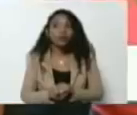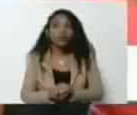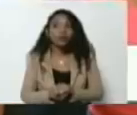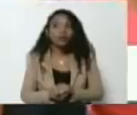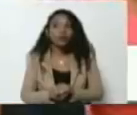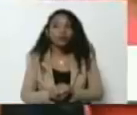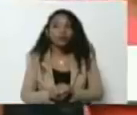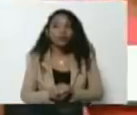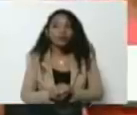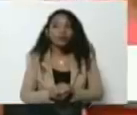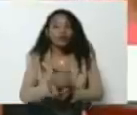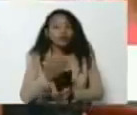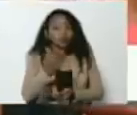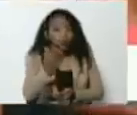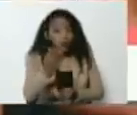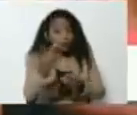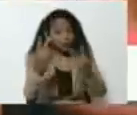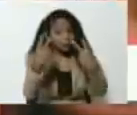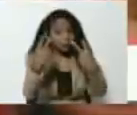Así que fíjense ustedes,